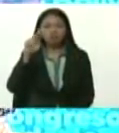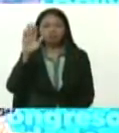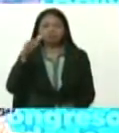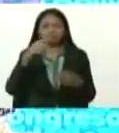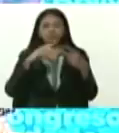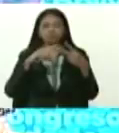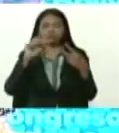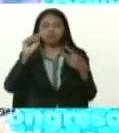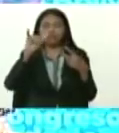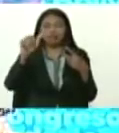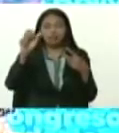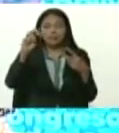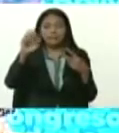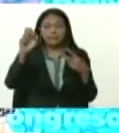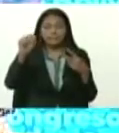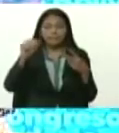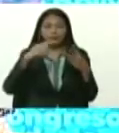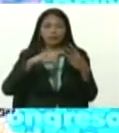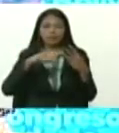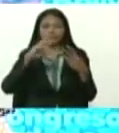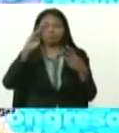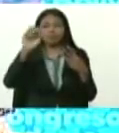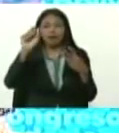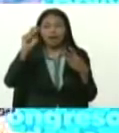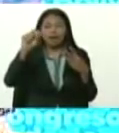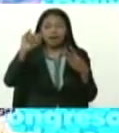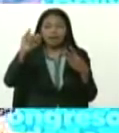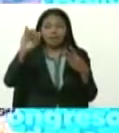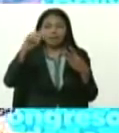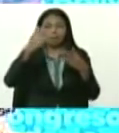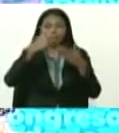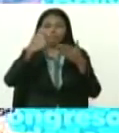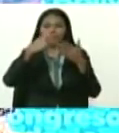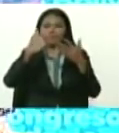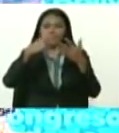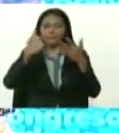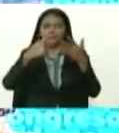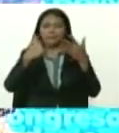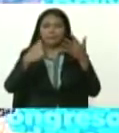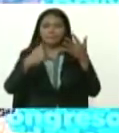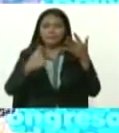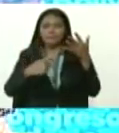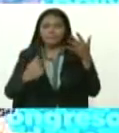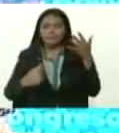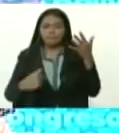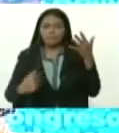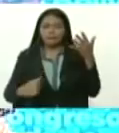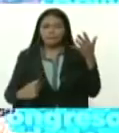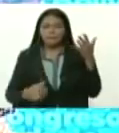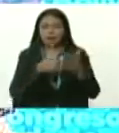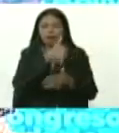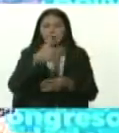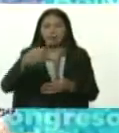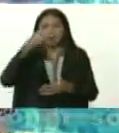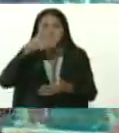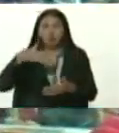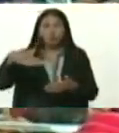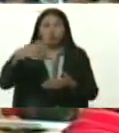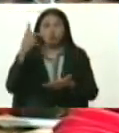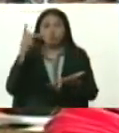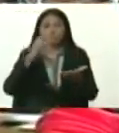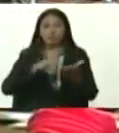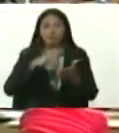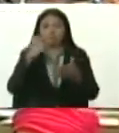Ayamán, Baniba, Baré, Barí, Chaima,